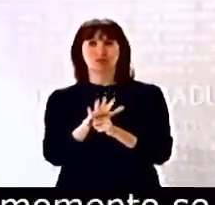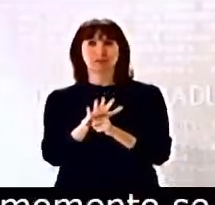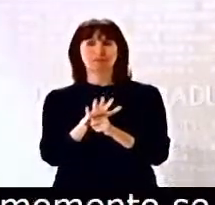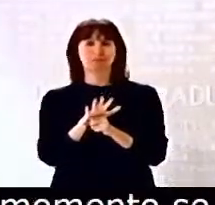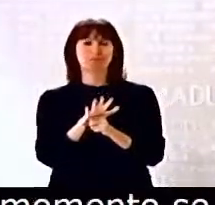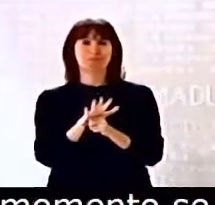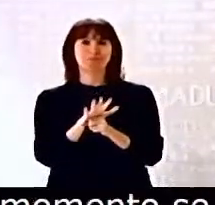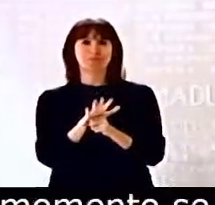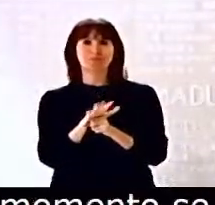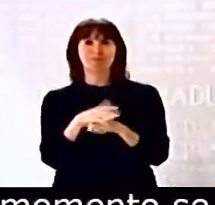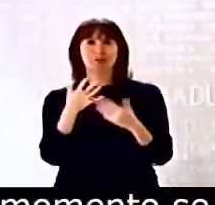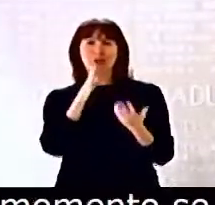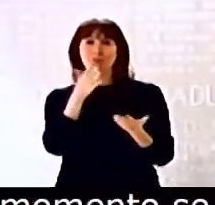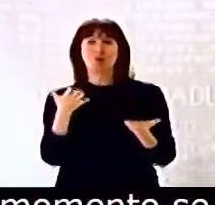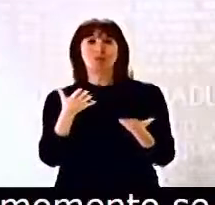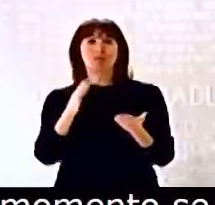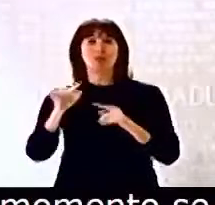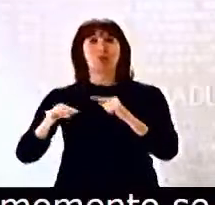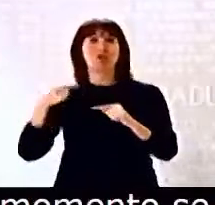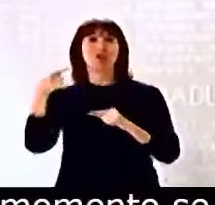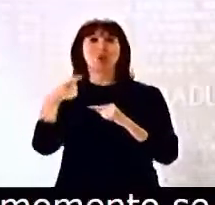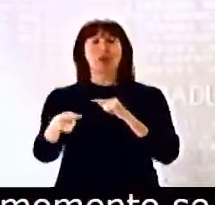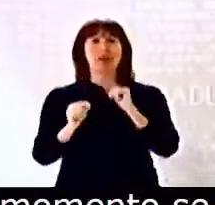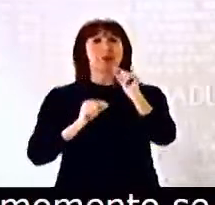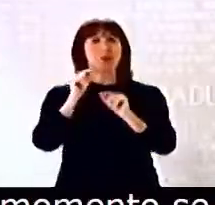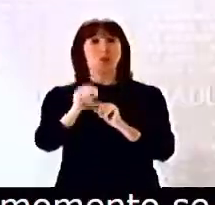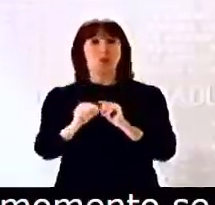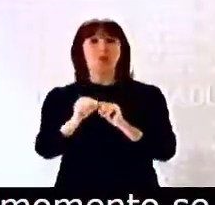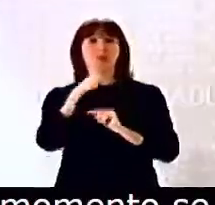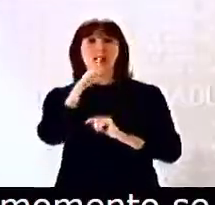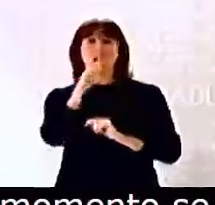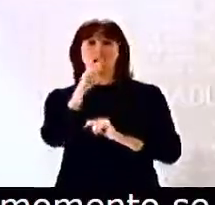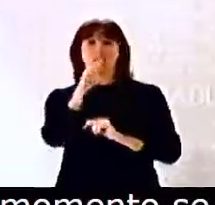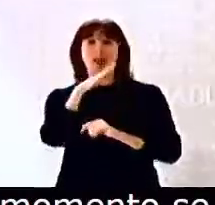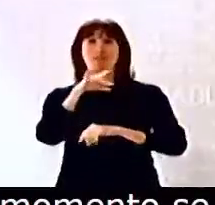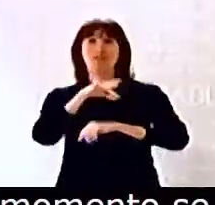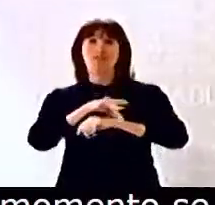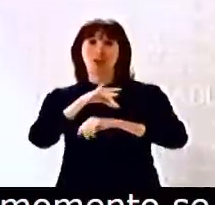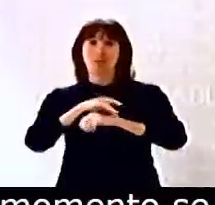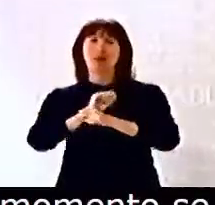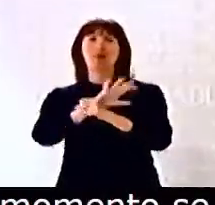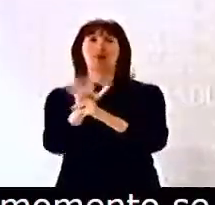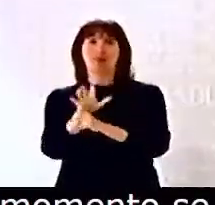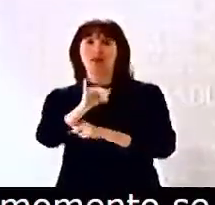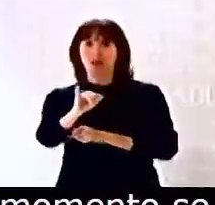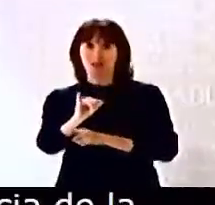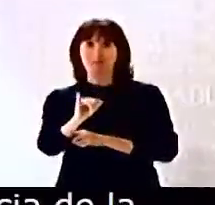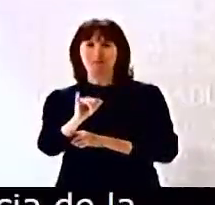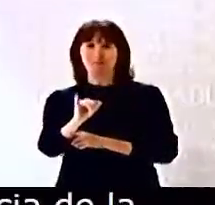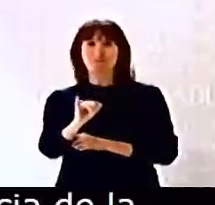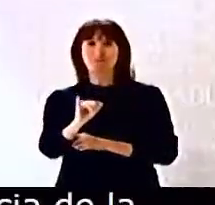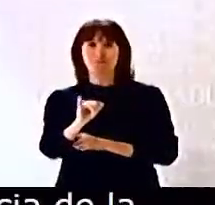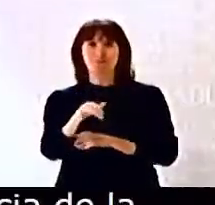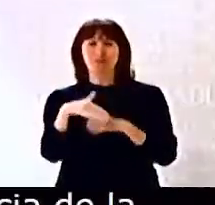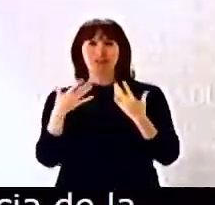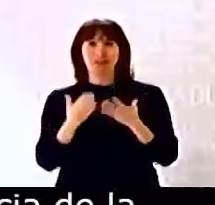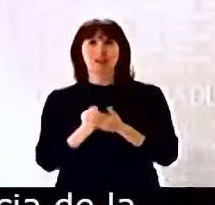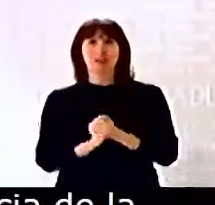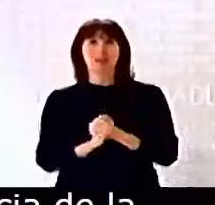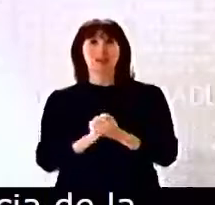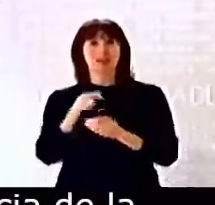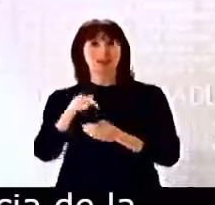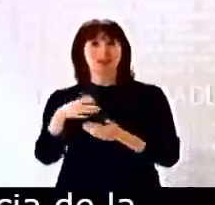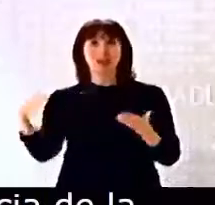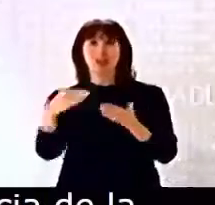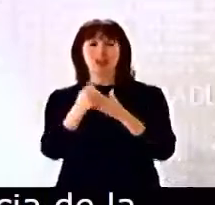que, como consecuencia de esa infección, han desarrollado la enfermedad COVID-19, bien estén estos